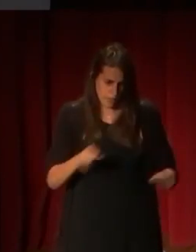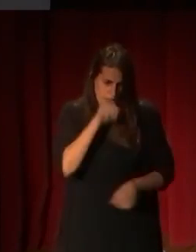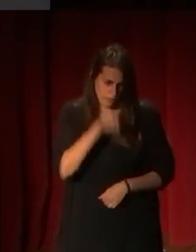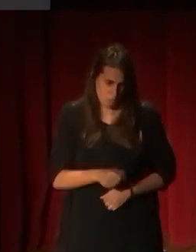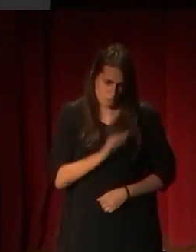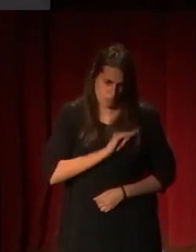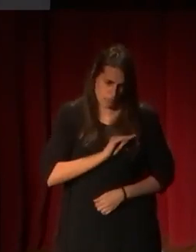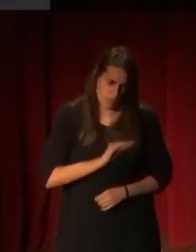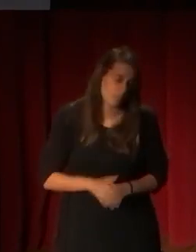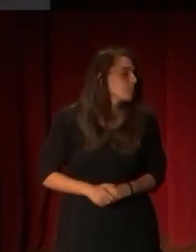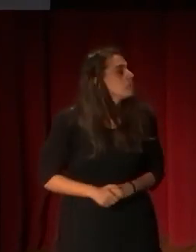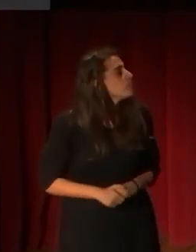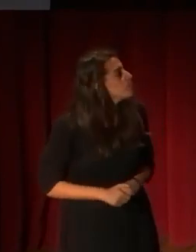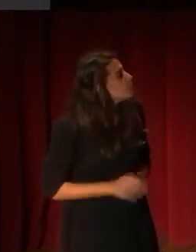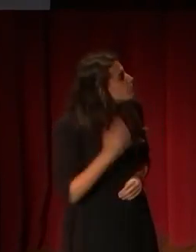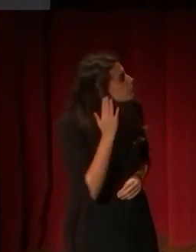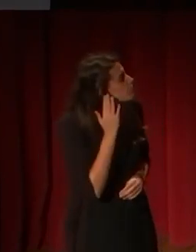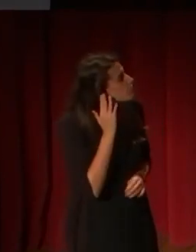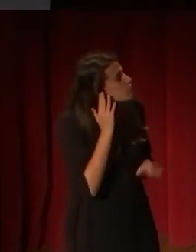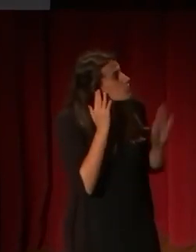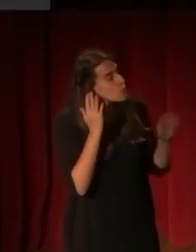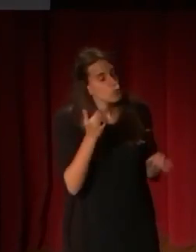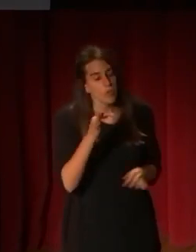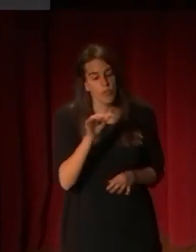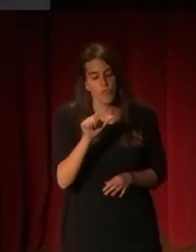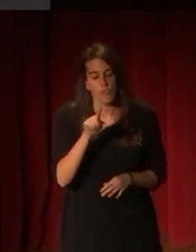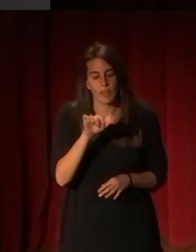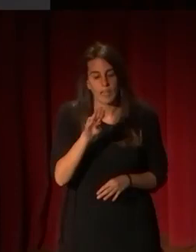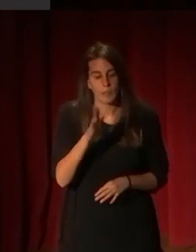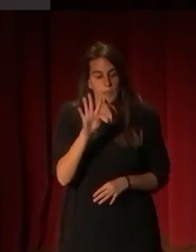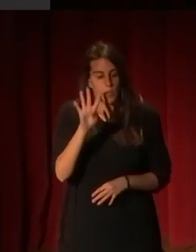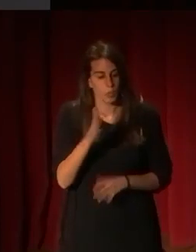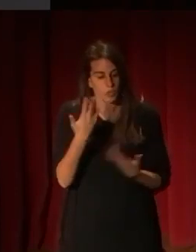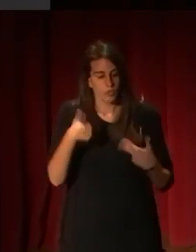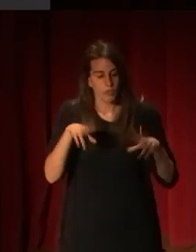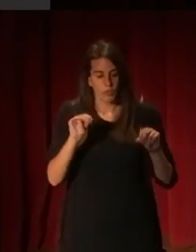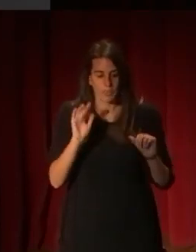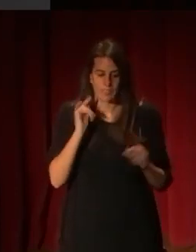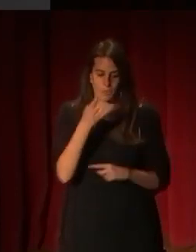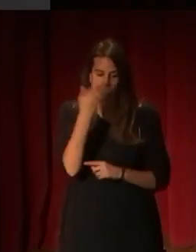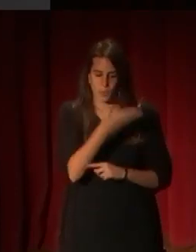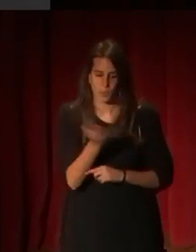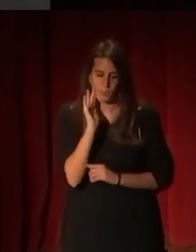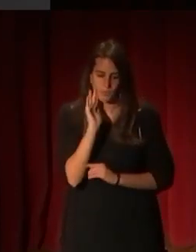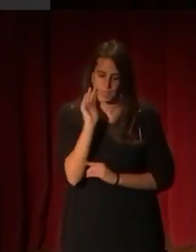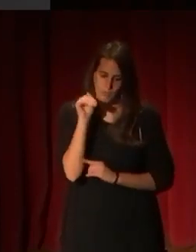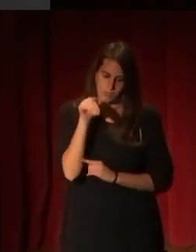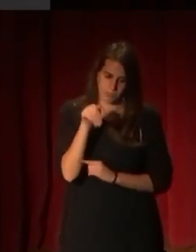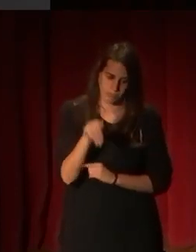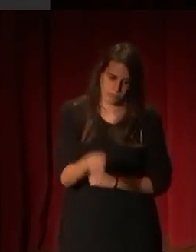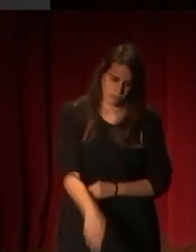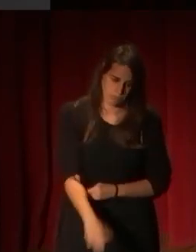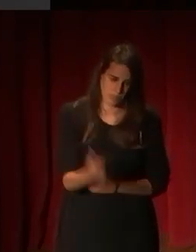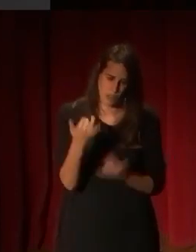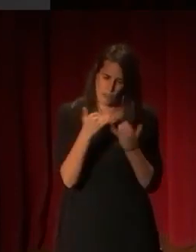cuarto empezó a declinar la tauromaquia y desde mil 676 se redujeron drásticamente este